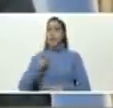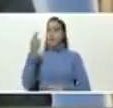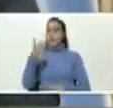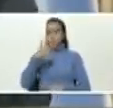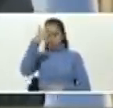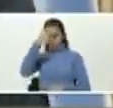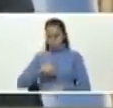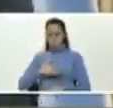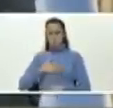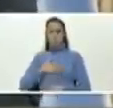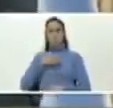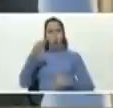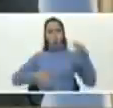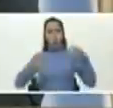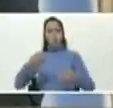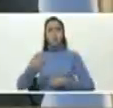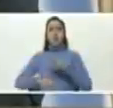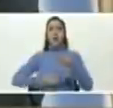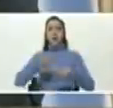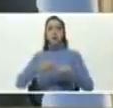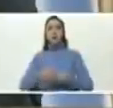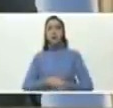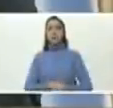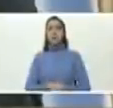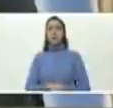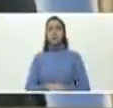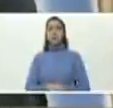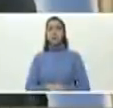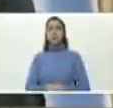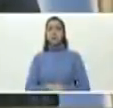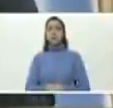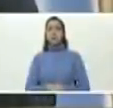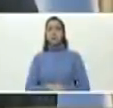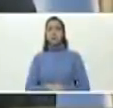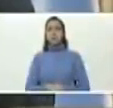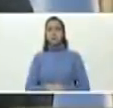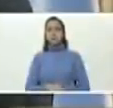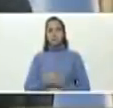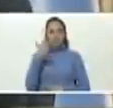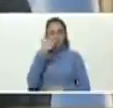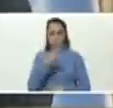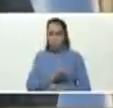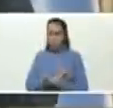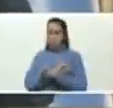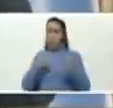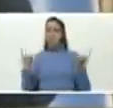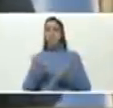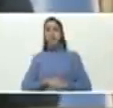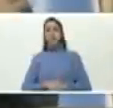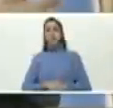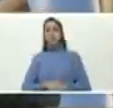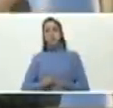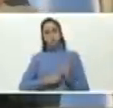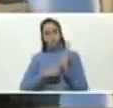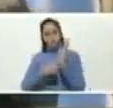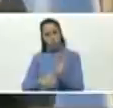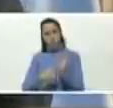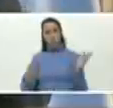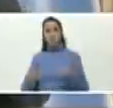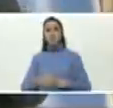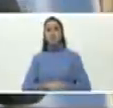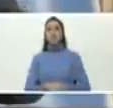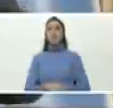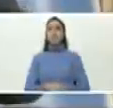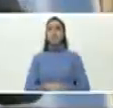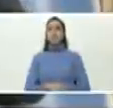que quiero hacer justicia. Que se salga de las dudas que se pudieron haber creado,